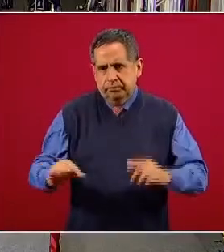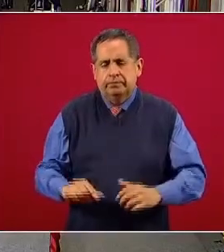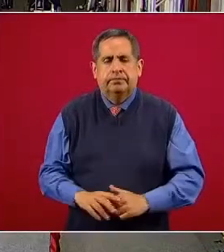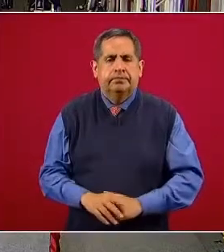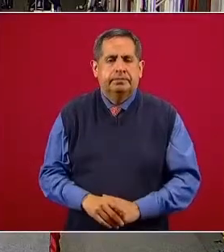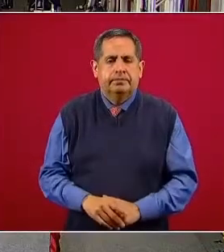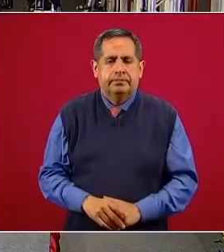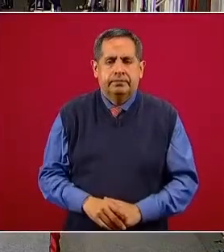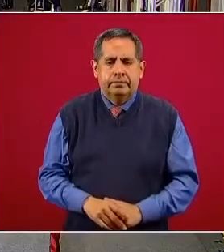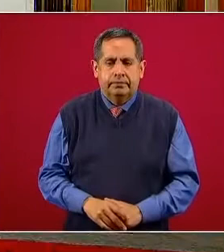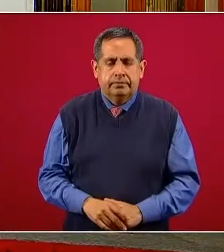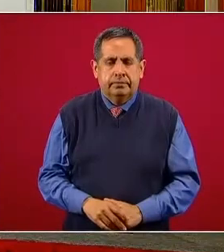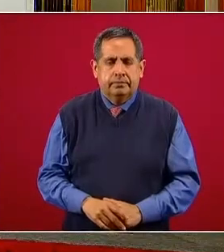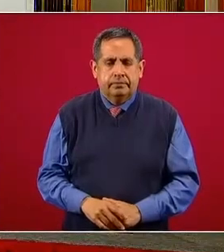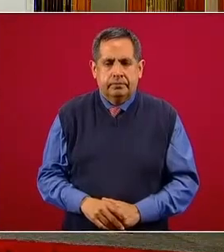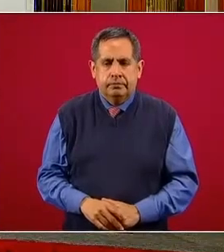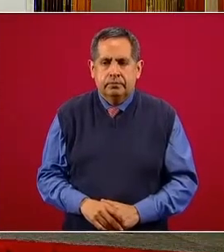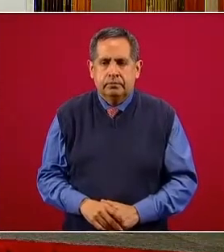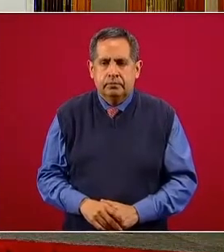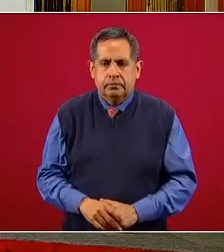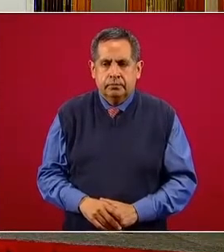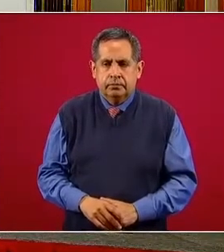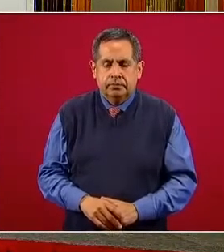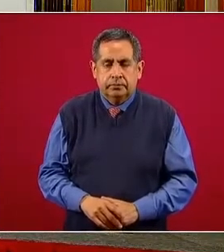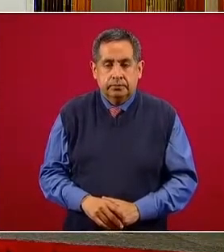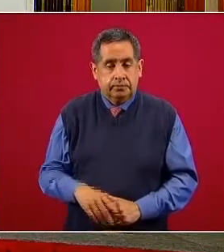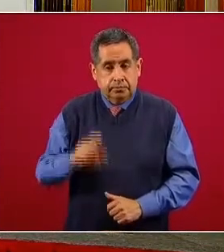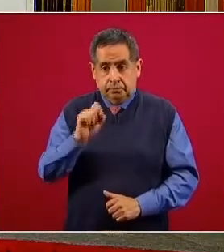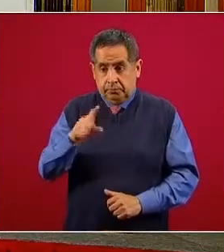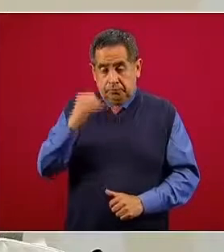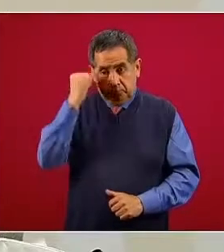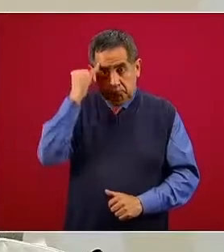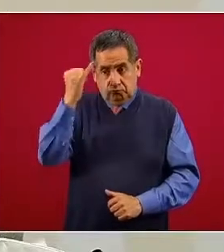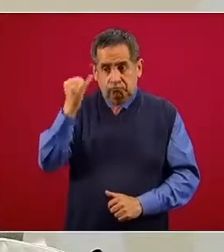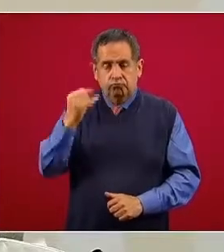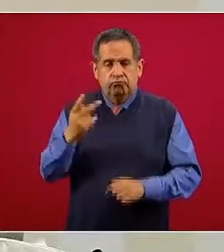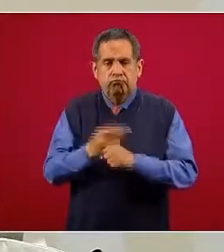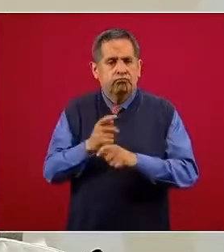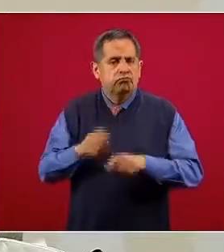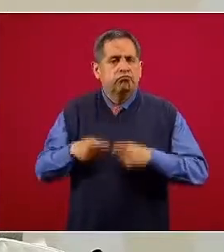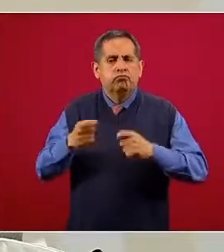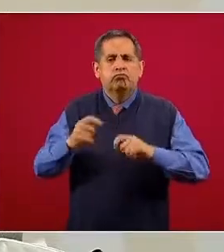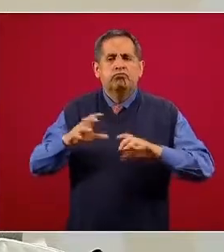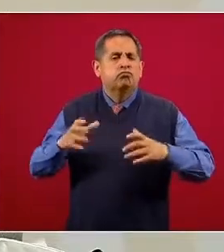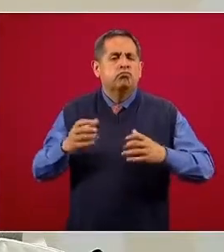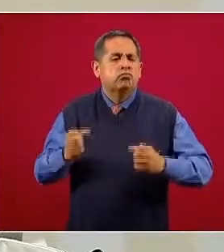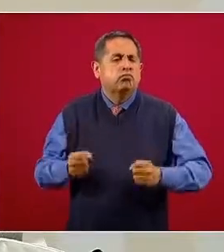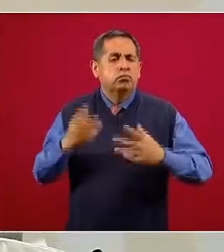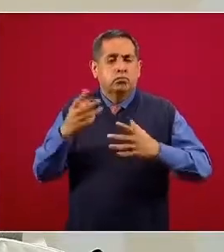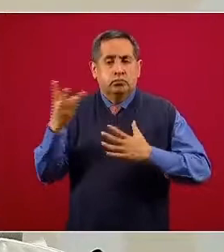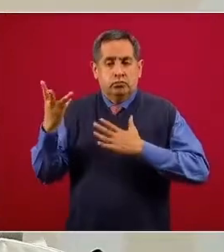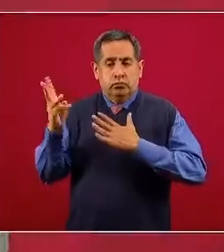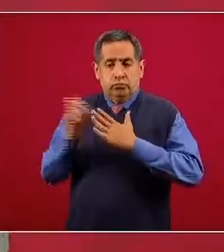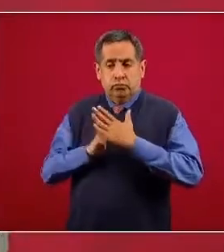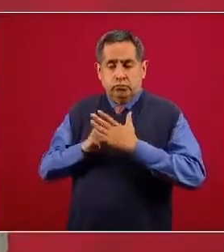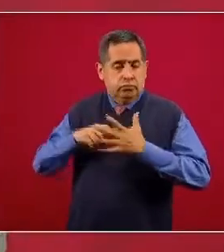En este mismo tenor se han entregado a lo largo de estos 3